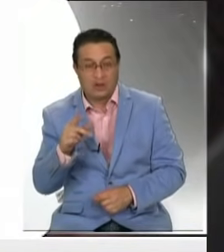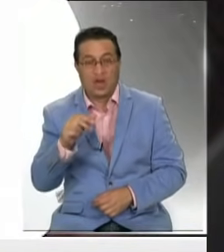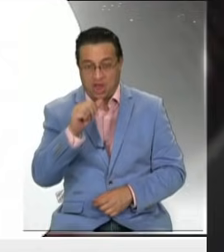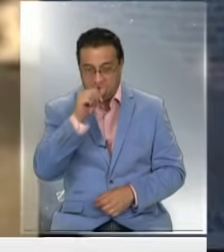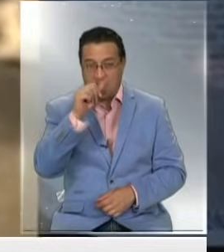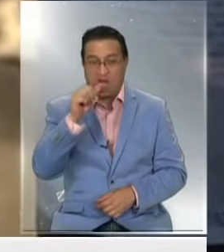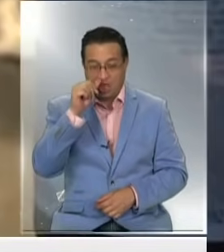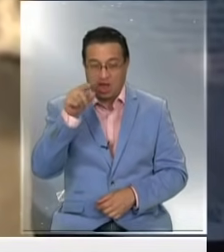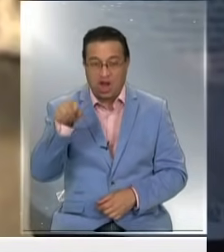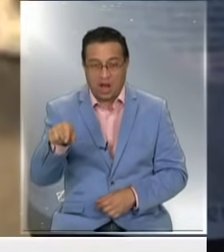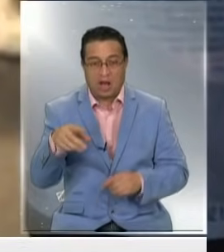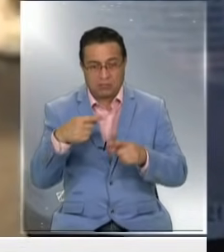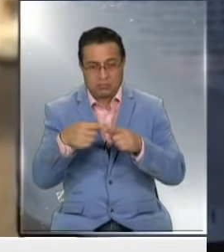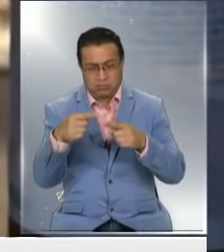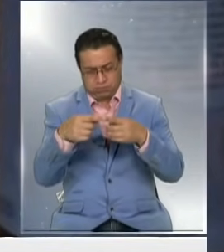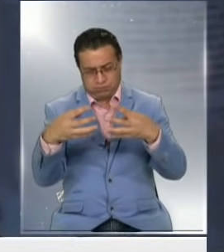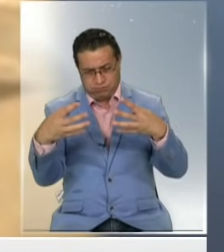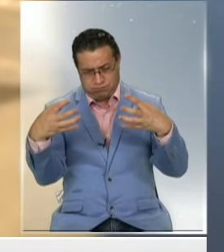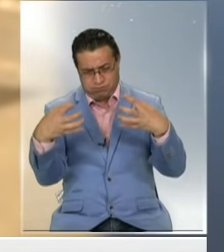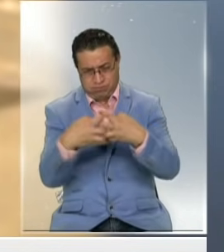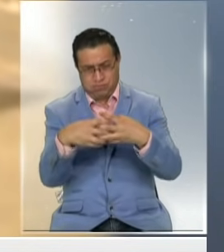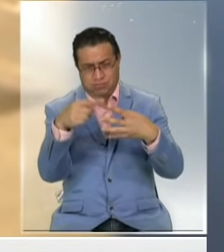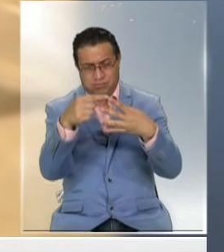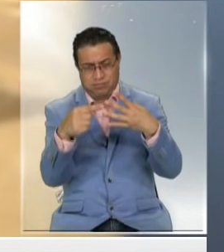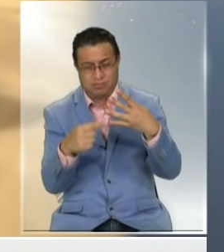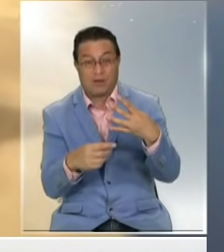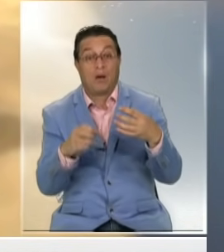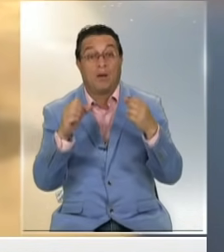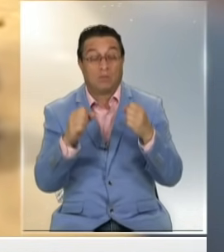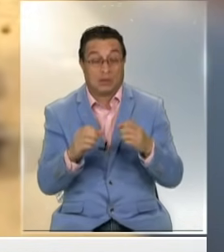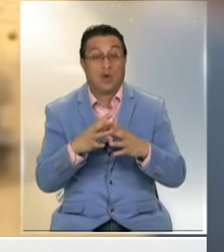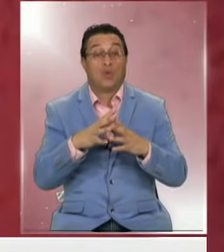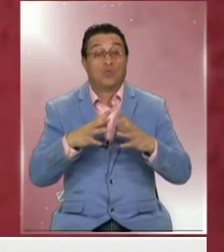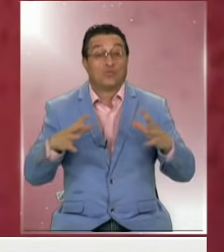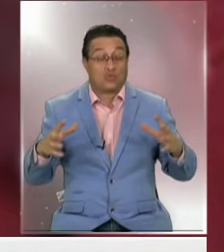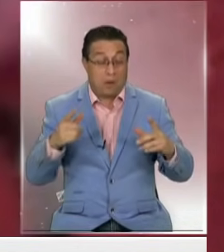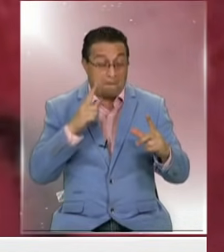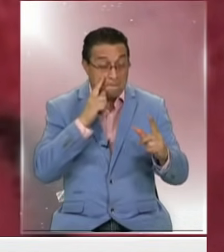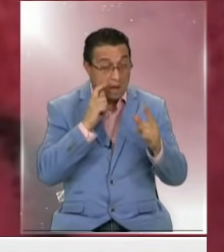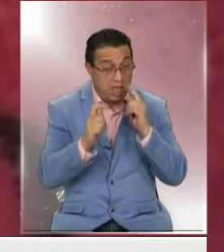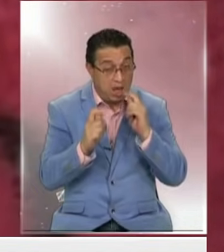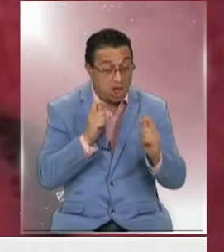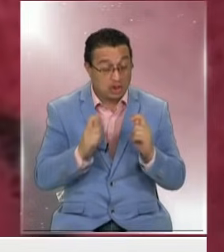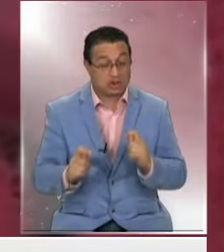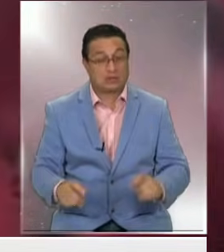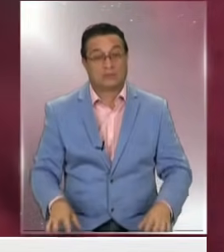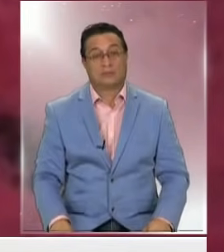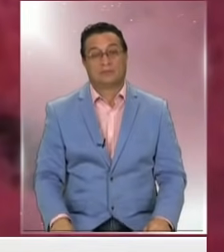debido al misterio de sus componentes, se puede volver altamente peligrosa.